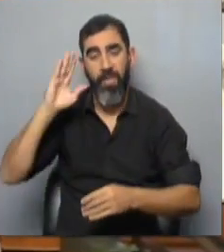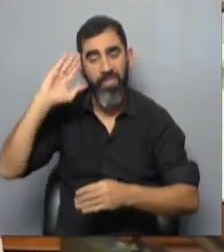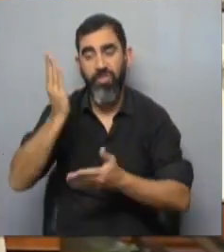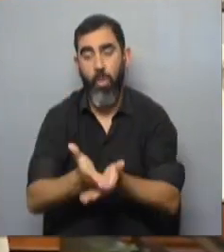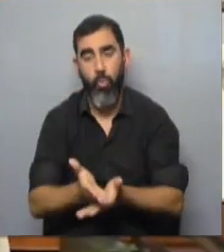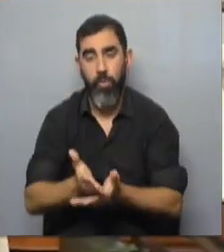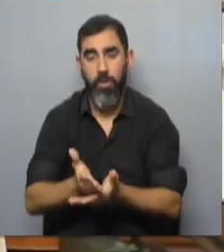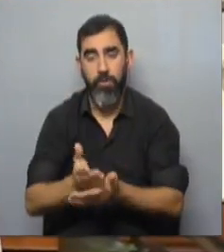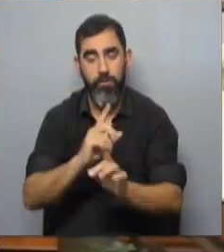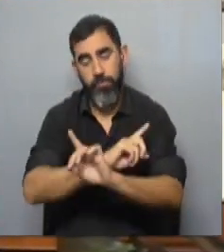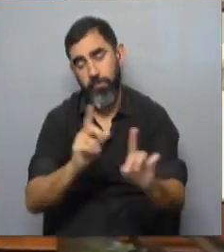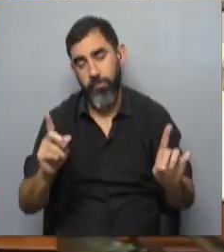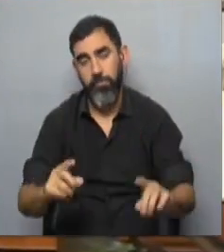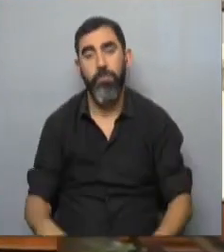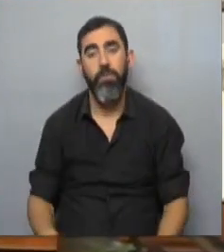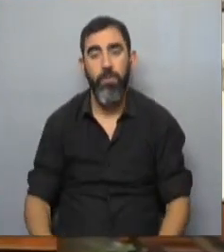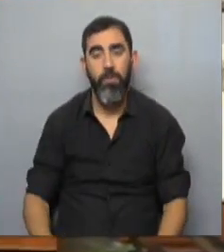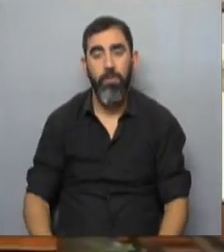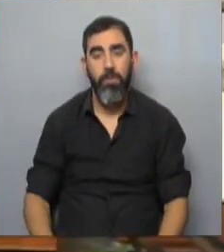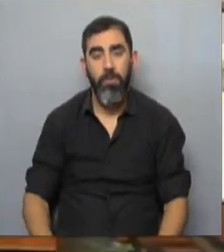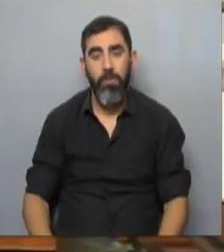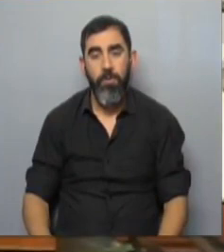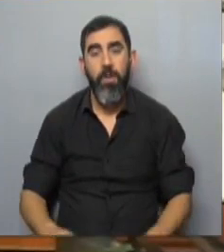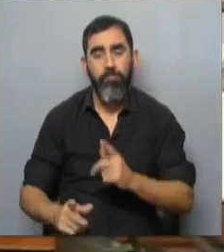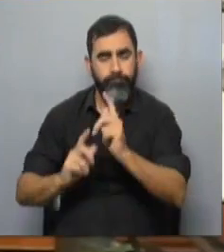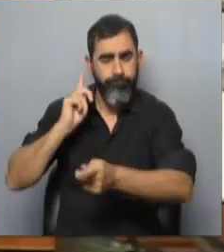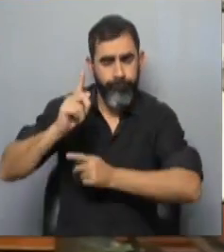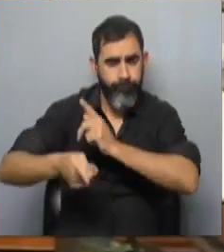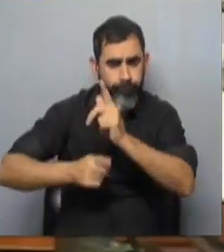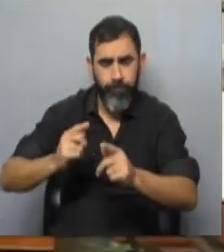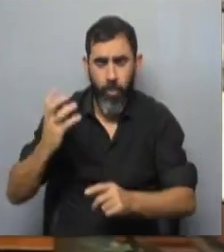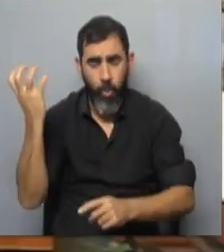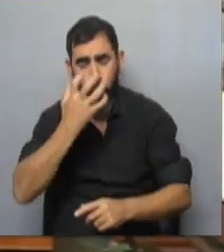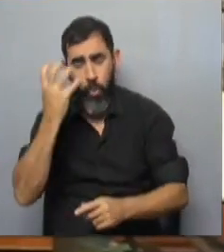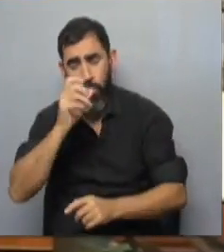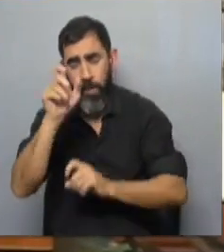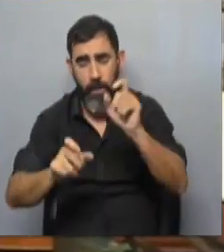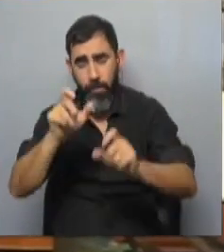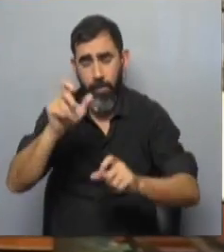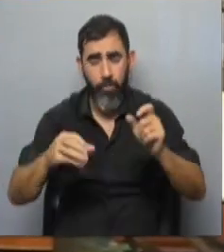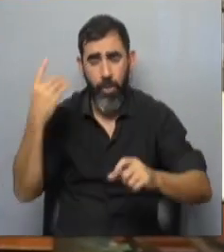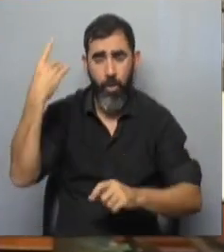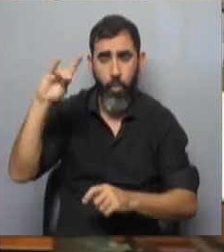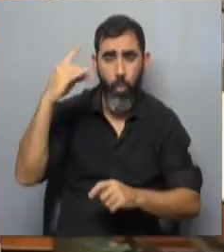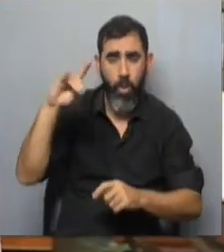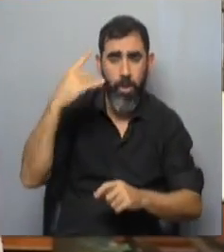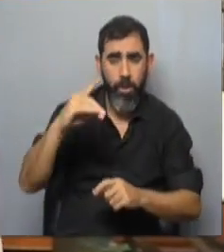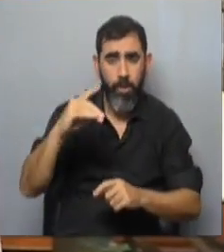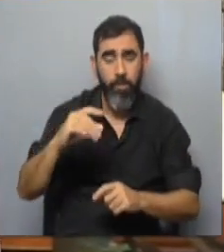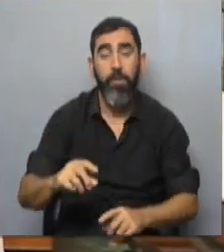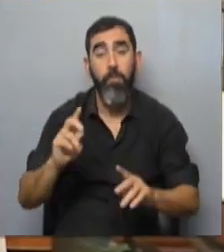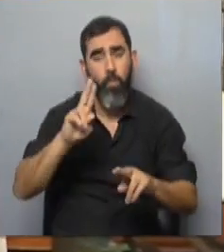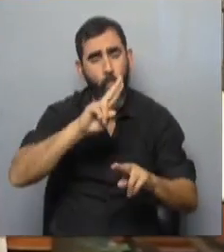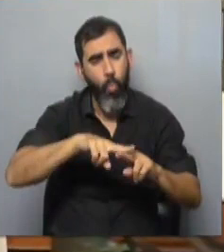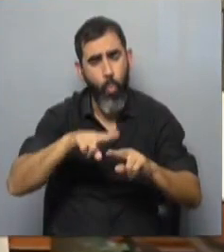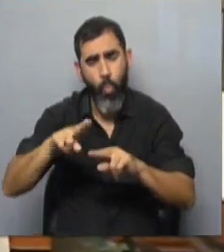llegó al poder de una forma totalmente ilegítima, que reprimió de forma brutal a muchas personas que saltaron con muchas